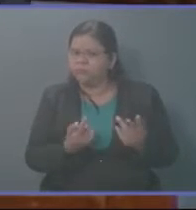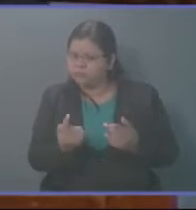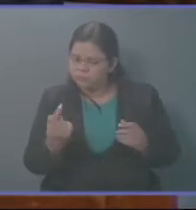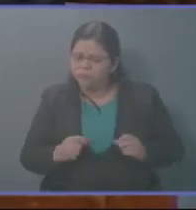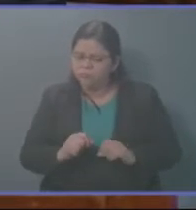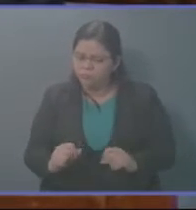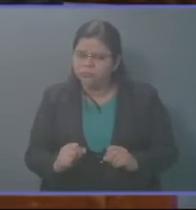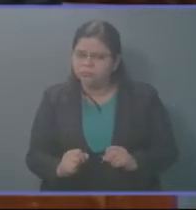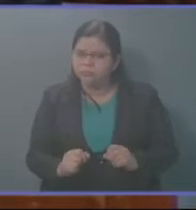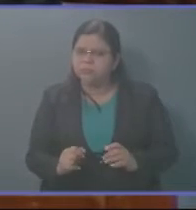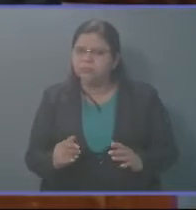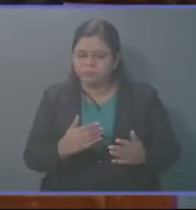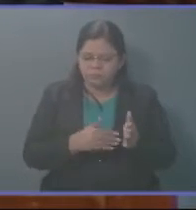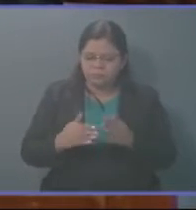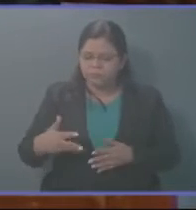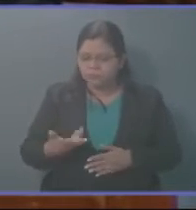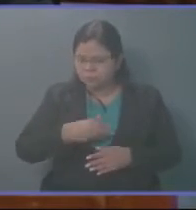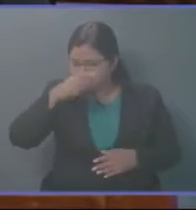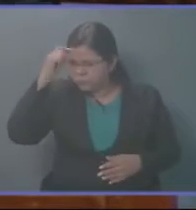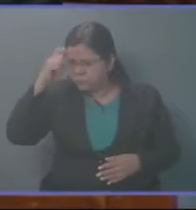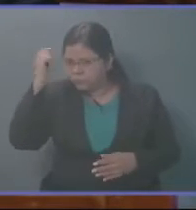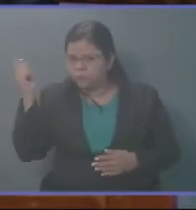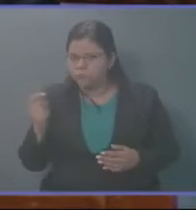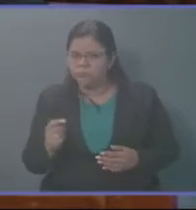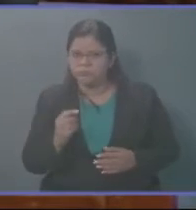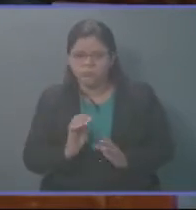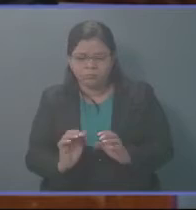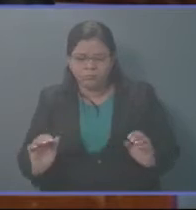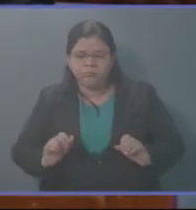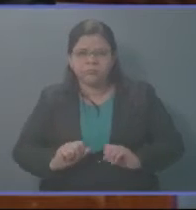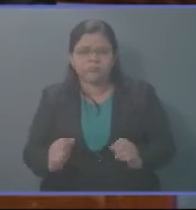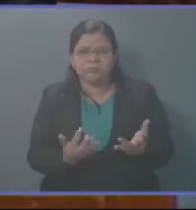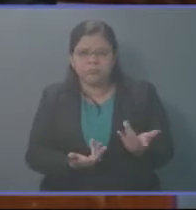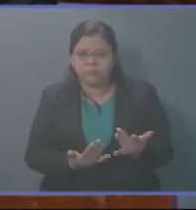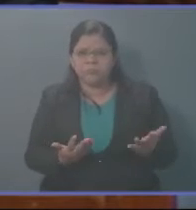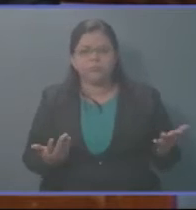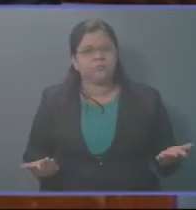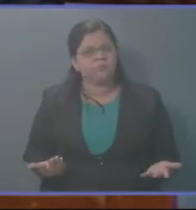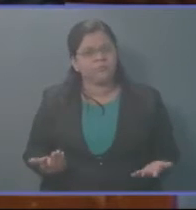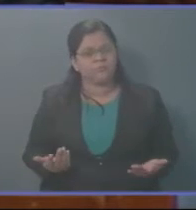Esperamos que los niños se mueran y después actuamos. O esperamos que nuestros